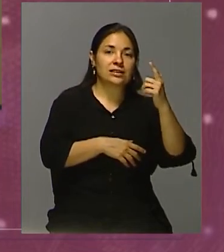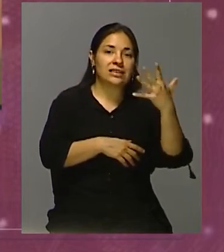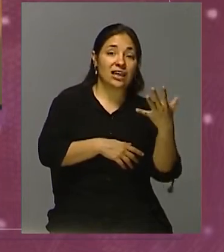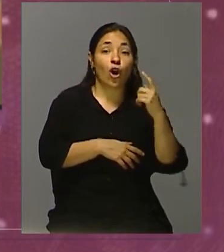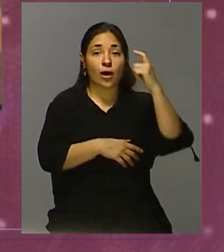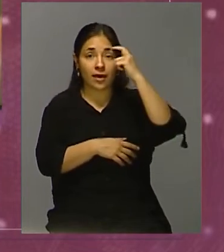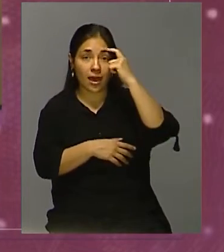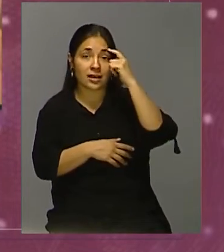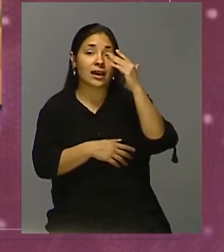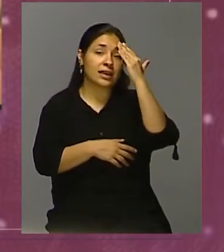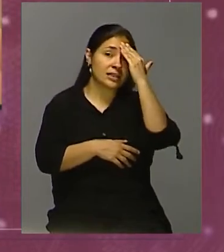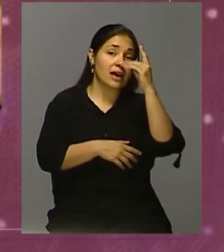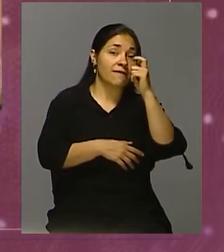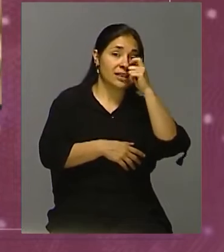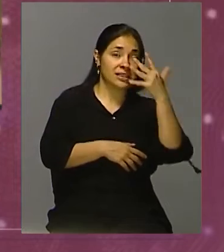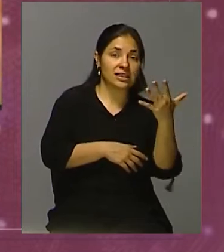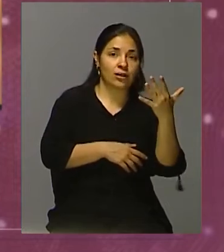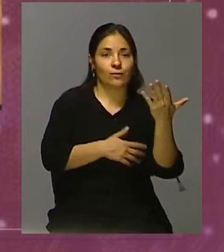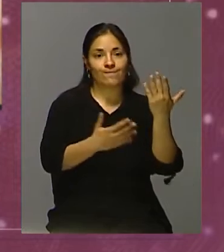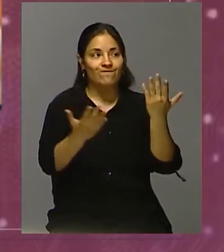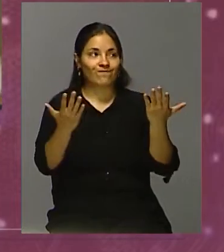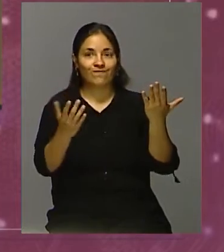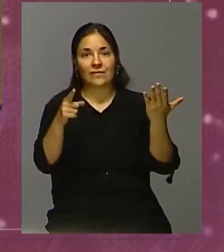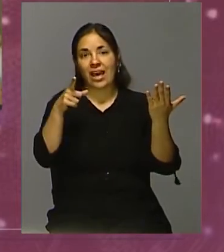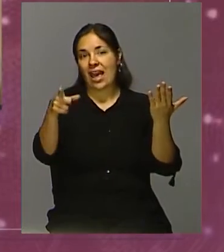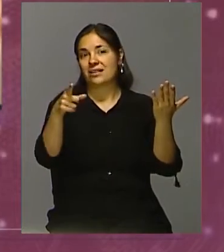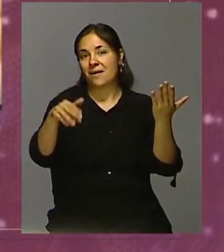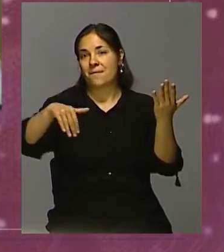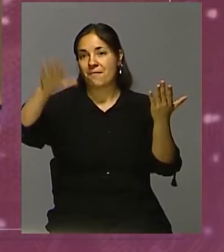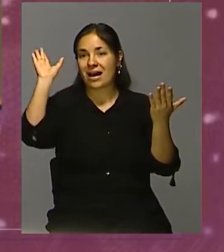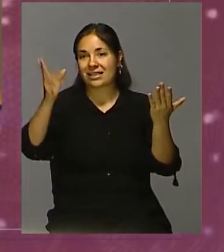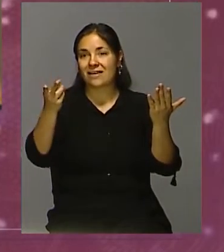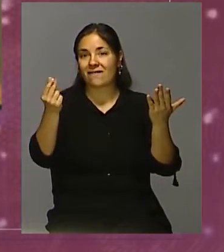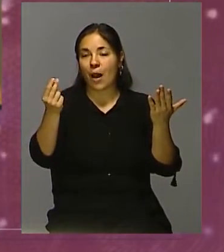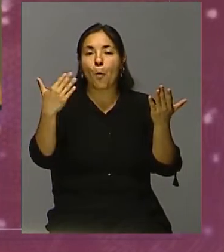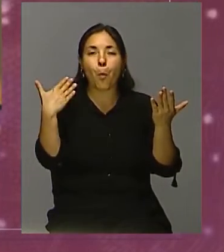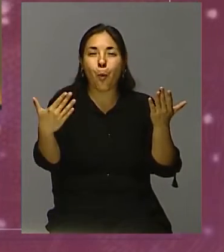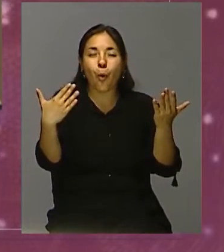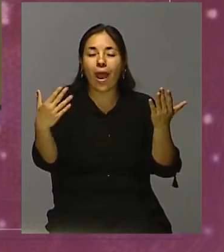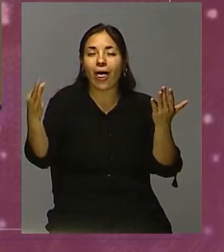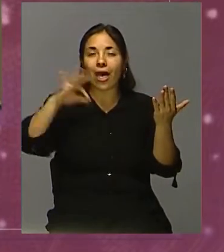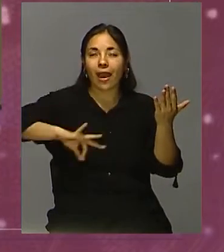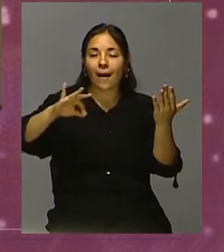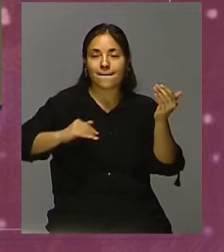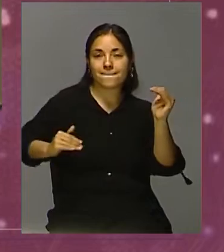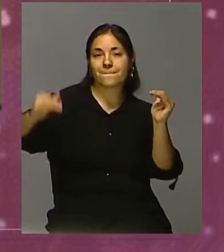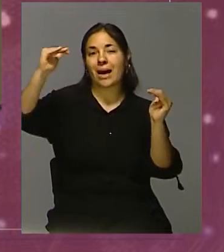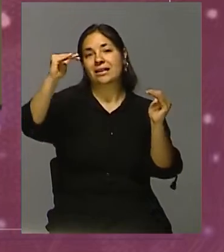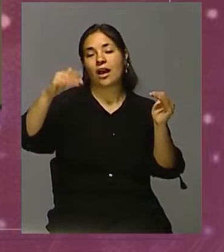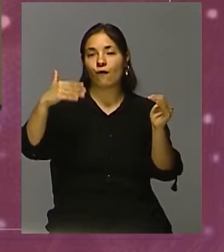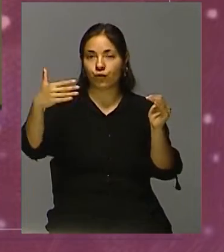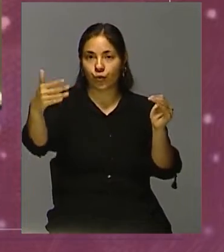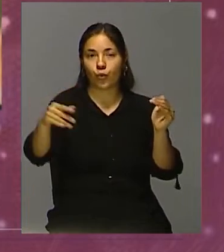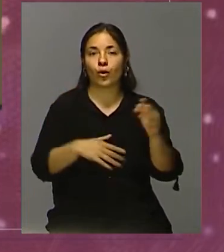por lógica y sentido común, la primera debería valer más porque tiene la habilidad de entregarnos más dinero en el futuro.